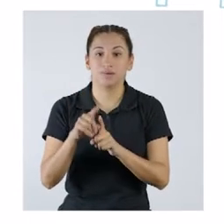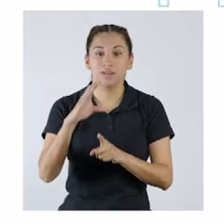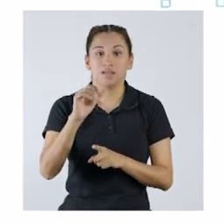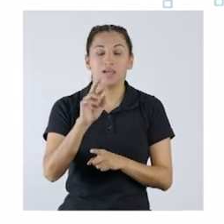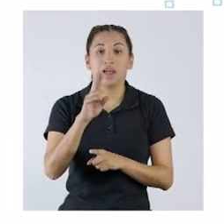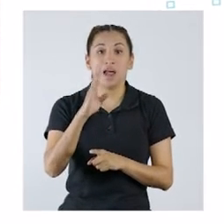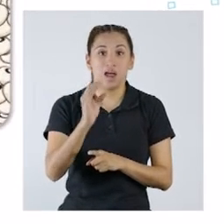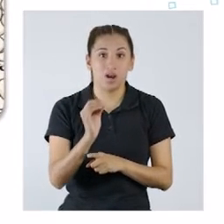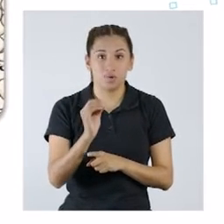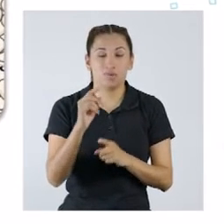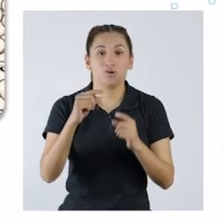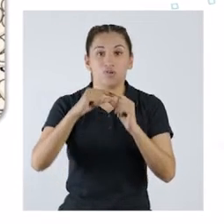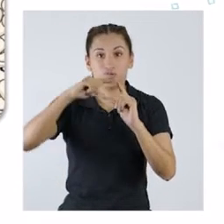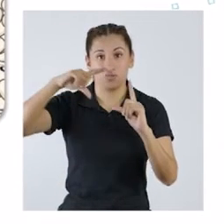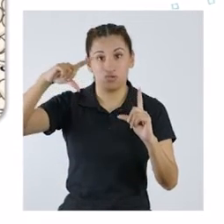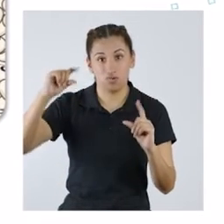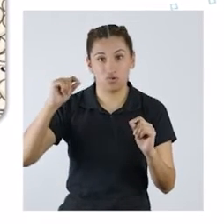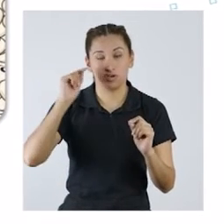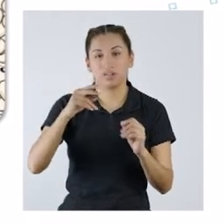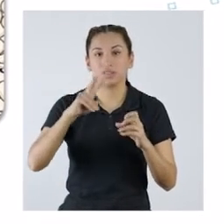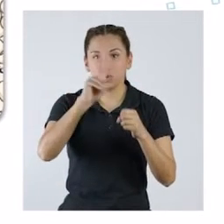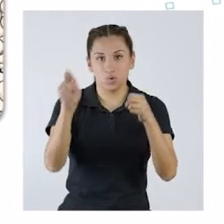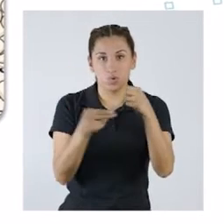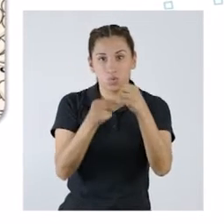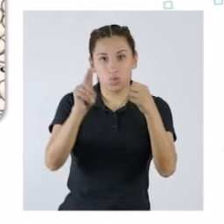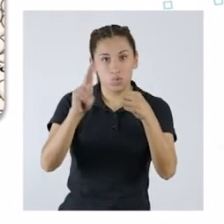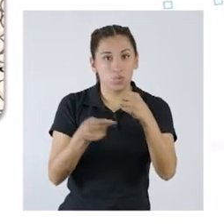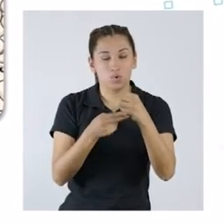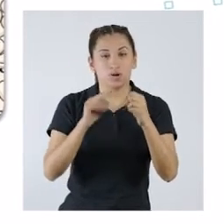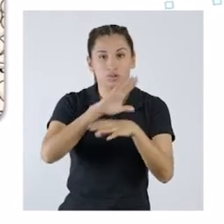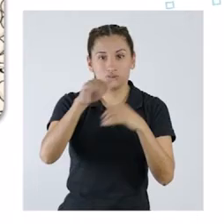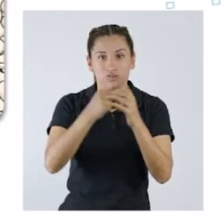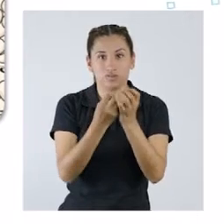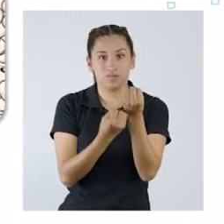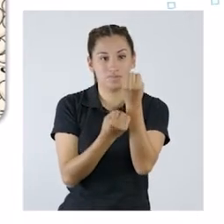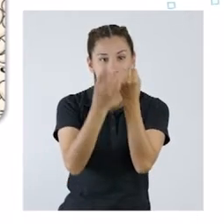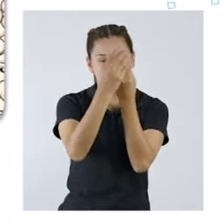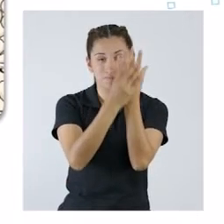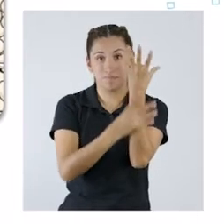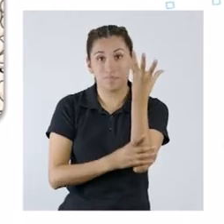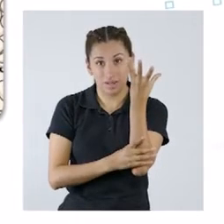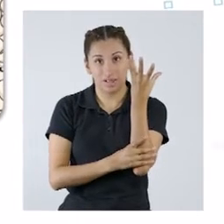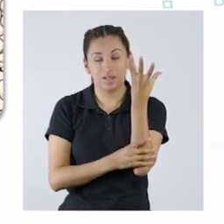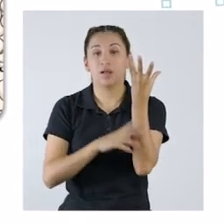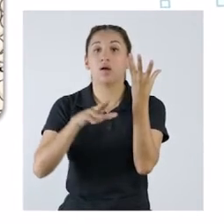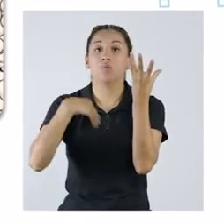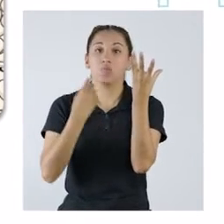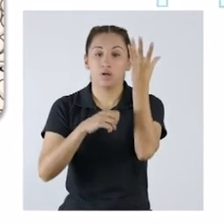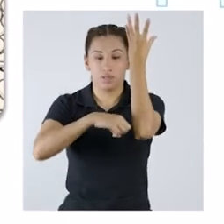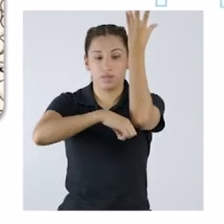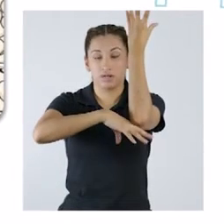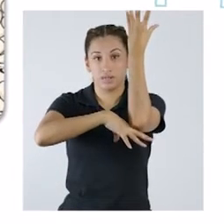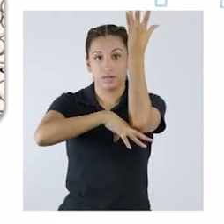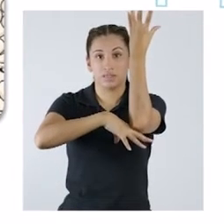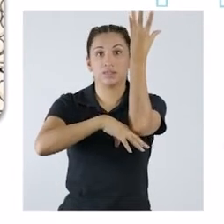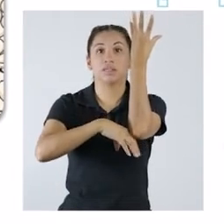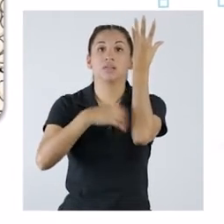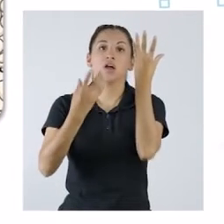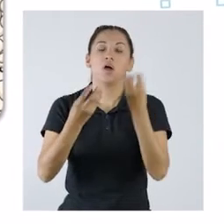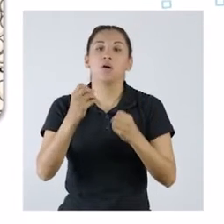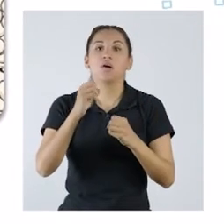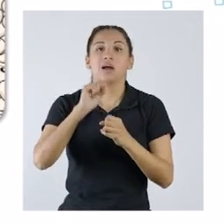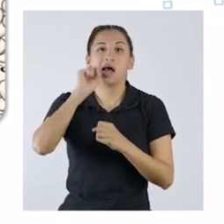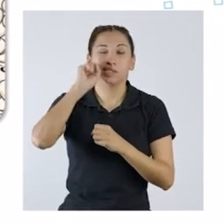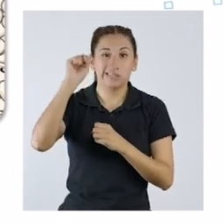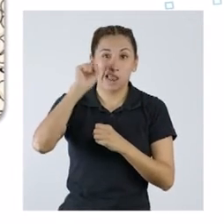los carbohidratos fabricados en las hojas son almacenados en toda la planta. Pueden ser las raíces, como